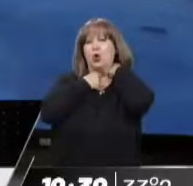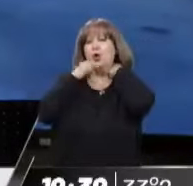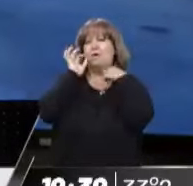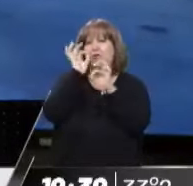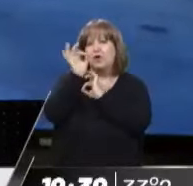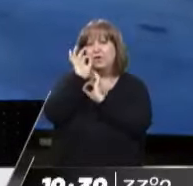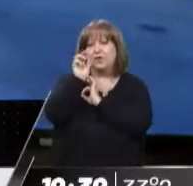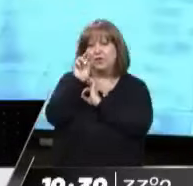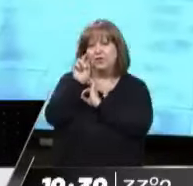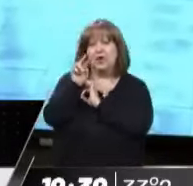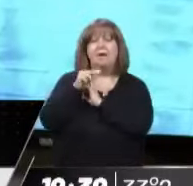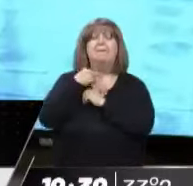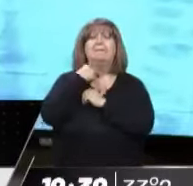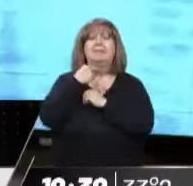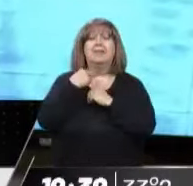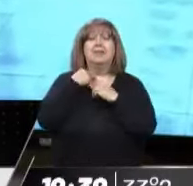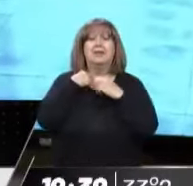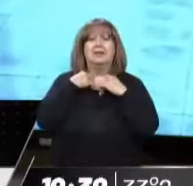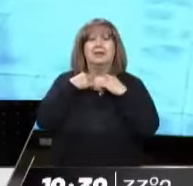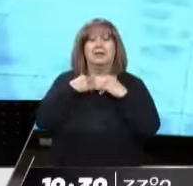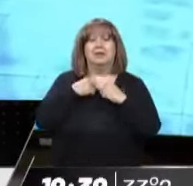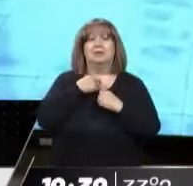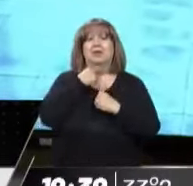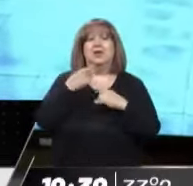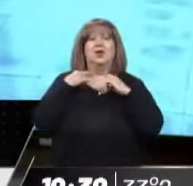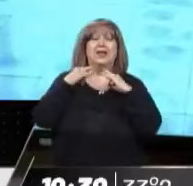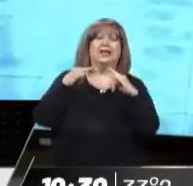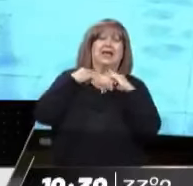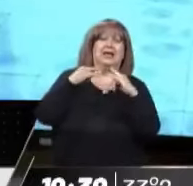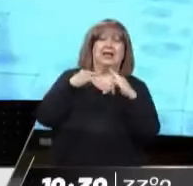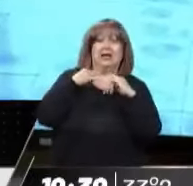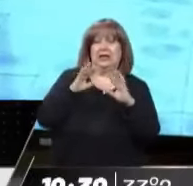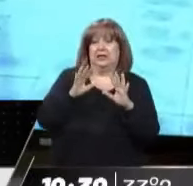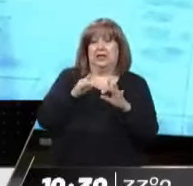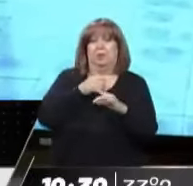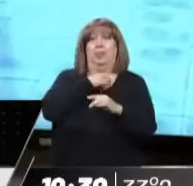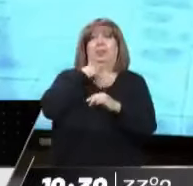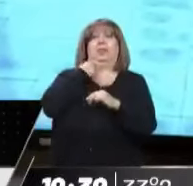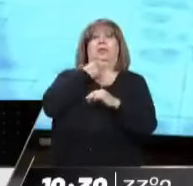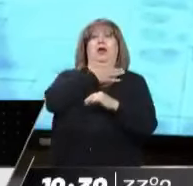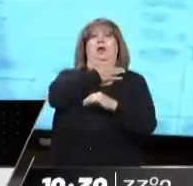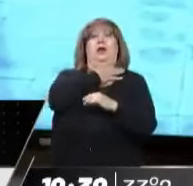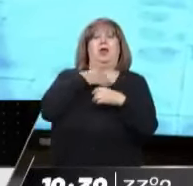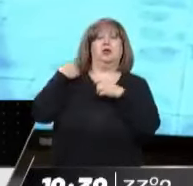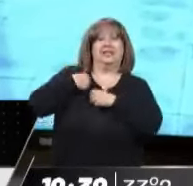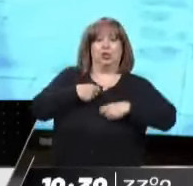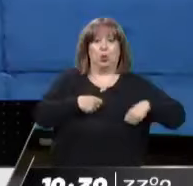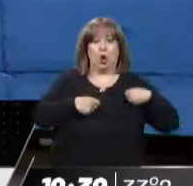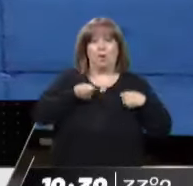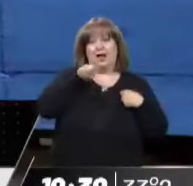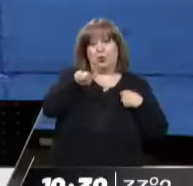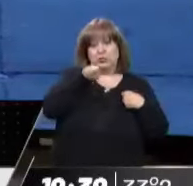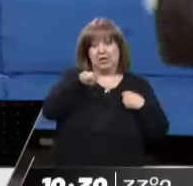vio todo. Y que mi hijo gritaba. Ahí, no sé. Ahí quiere decir, o sea, no puede ser, es un